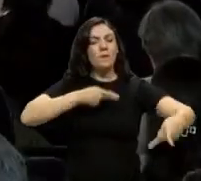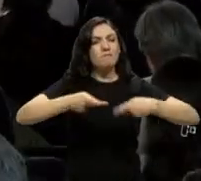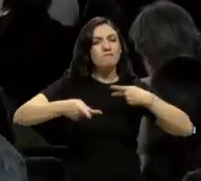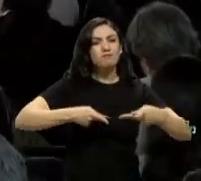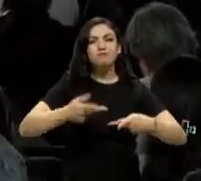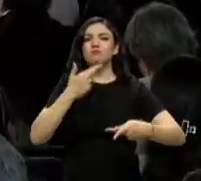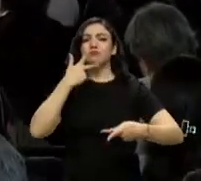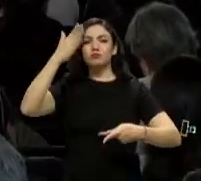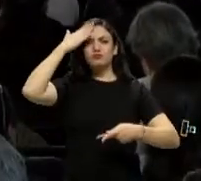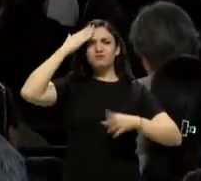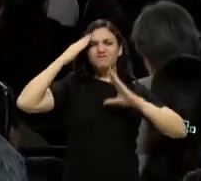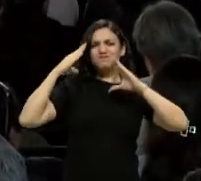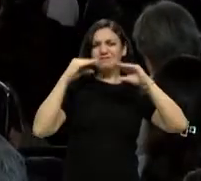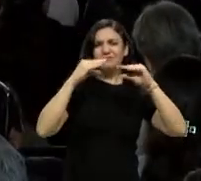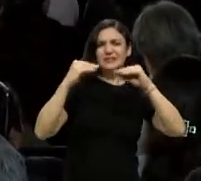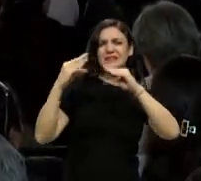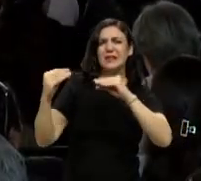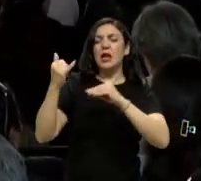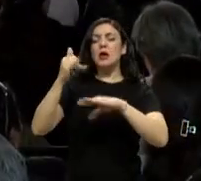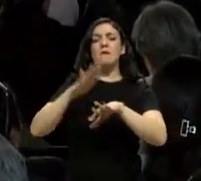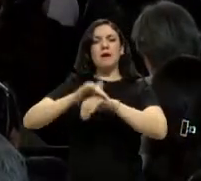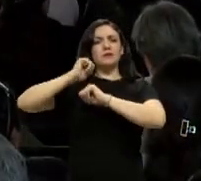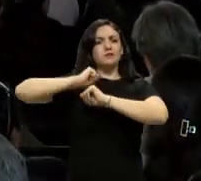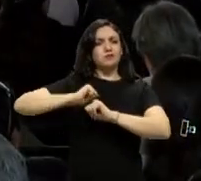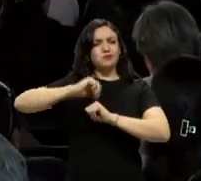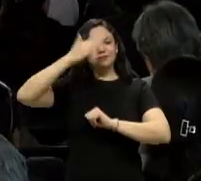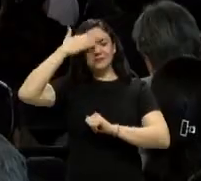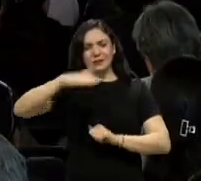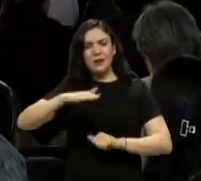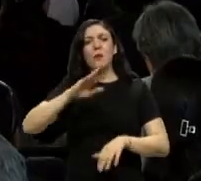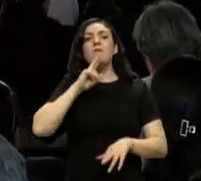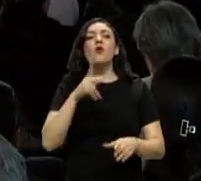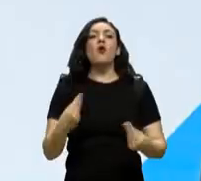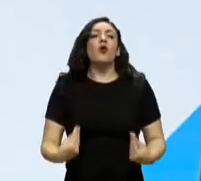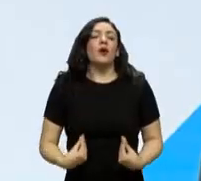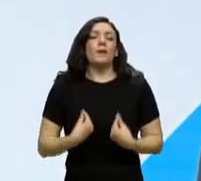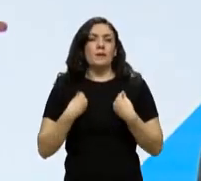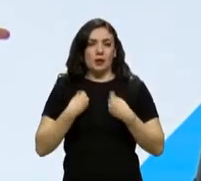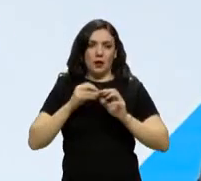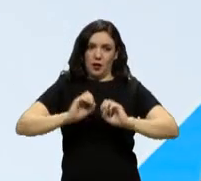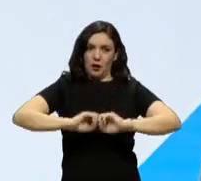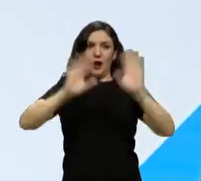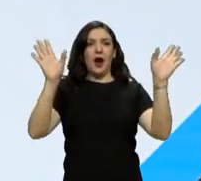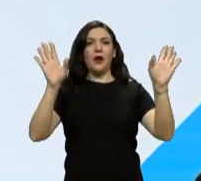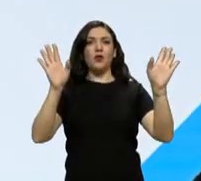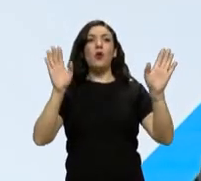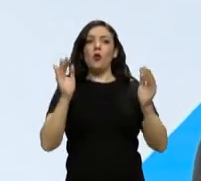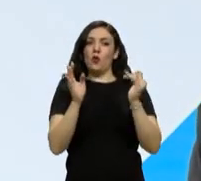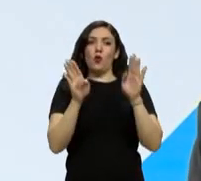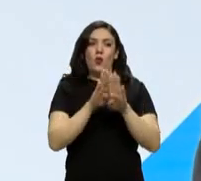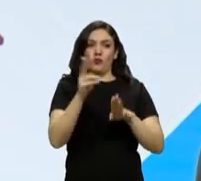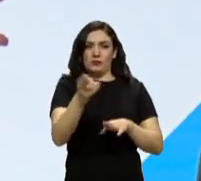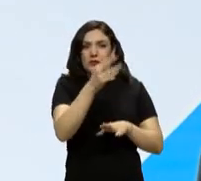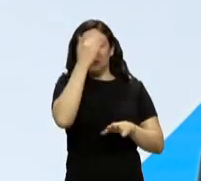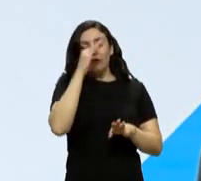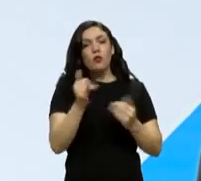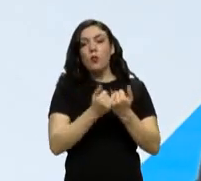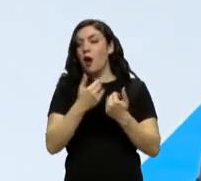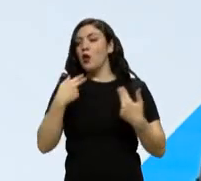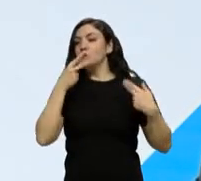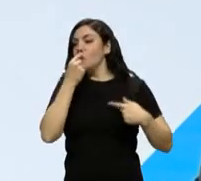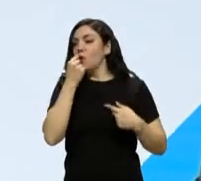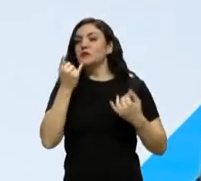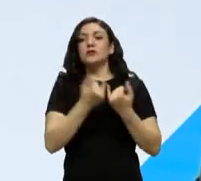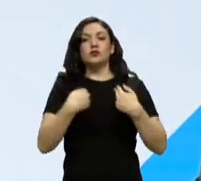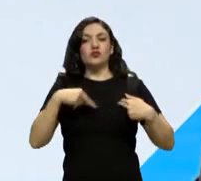mejor capacitados pero sobre todo con una mejor calidad de vida porque por supuesto los policías como ustedes somos seres humanos